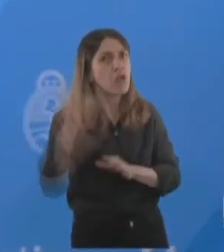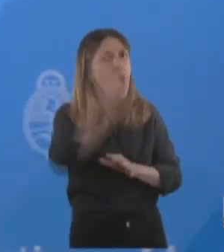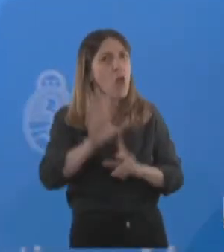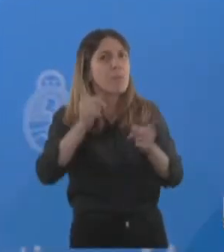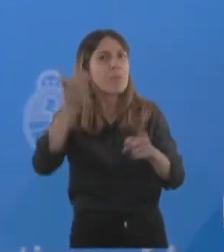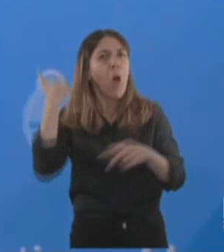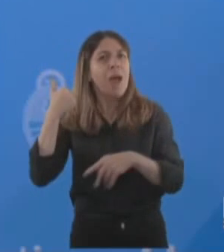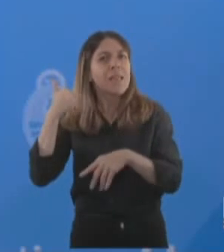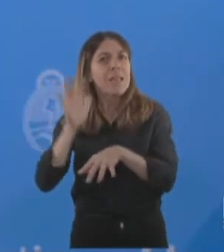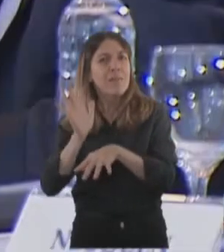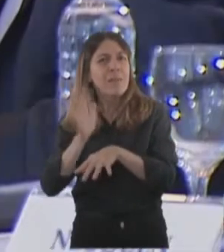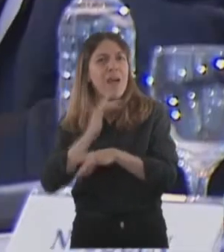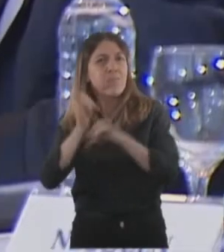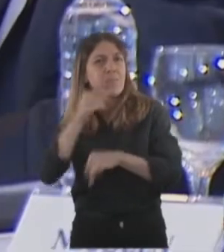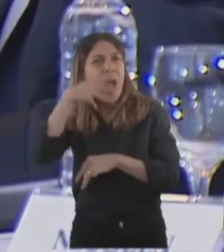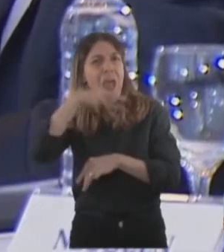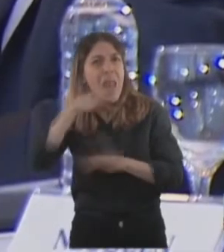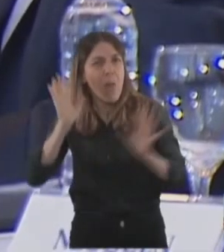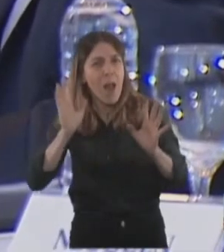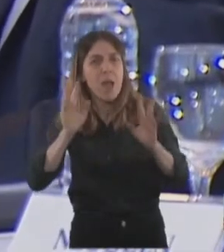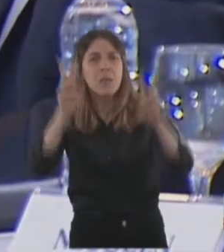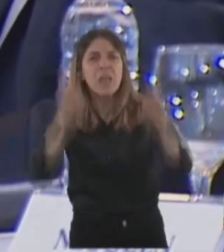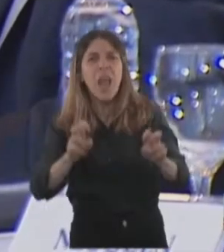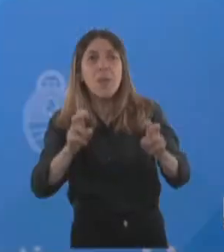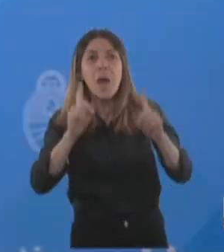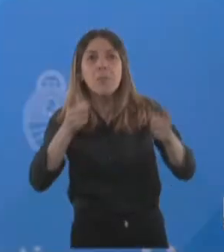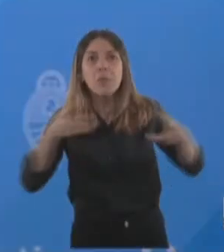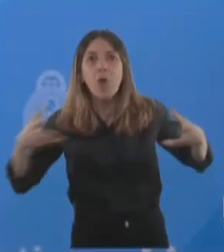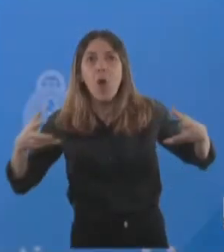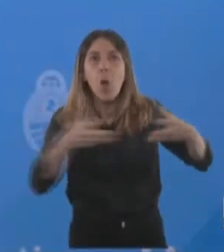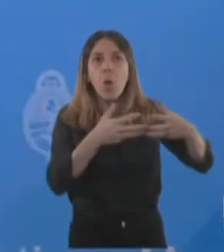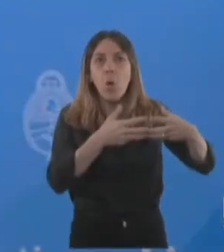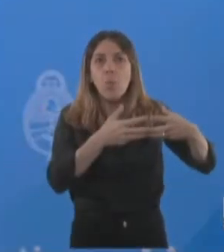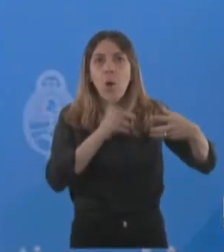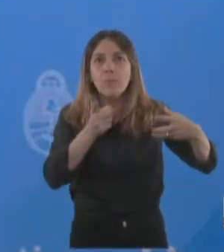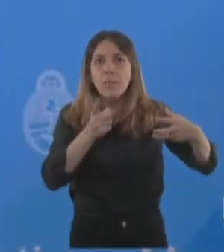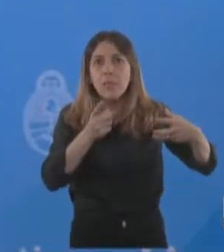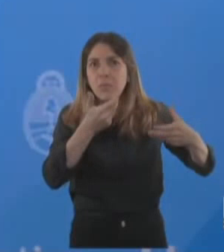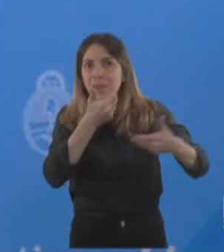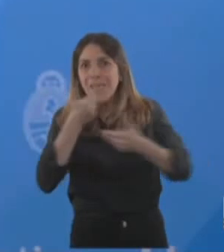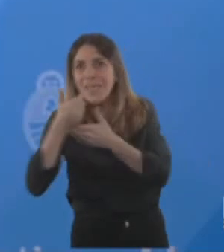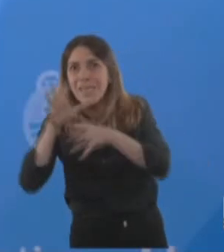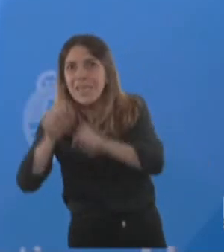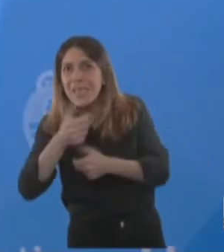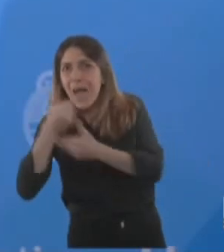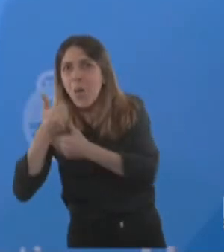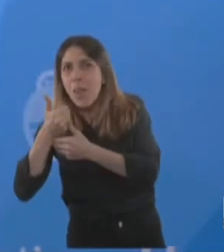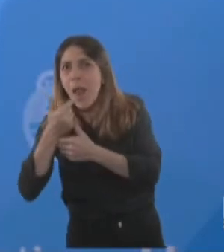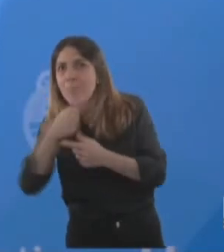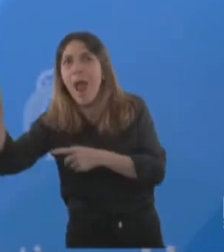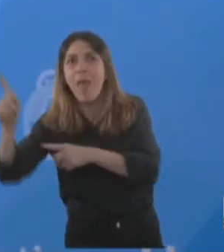Aníbal, que tienen que ver con esta idea del crimen organizado. El crimen organizado no es una